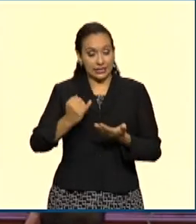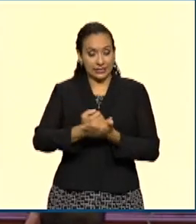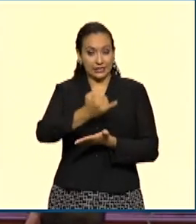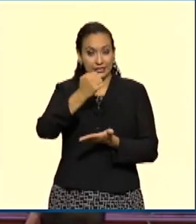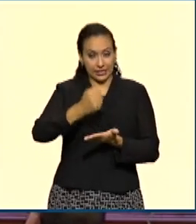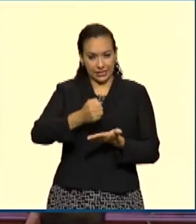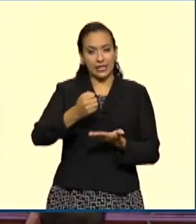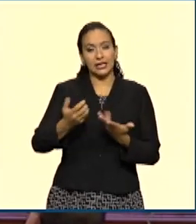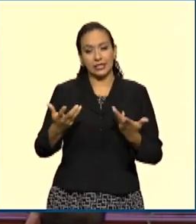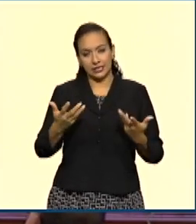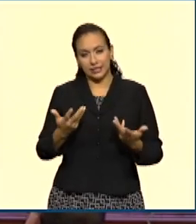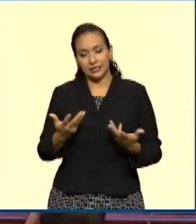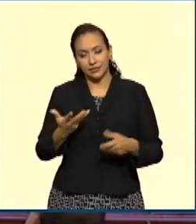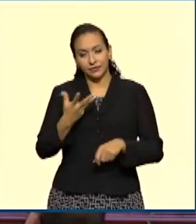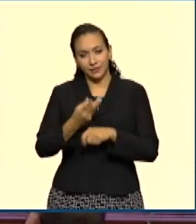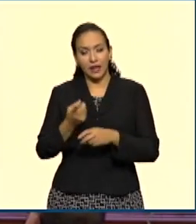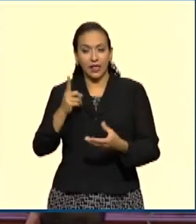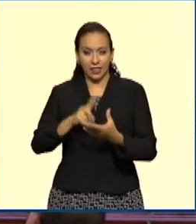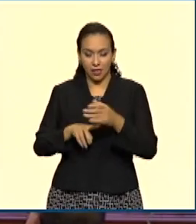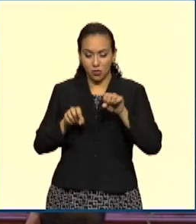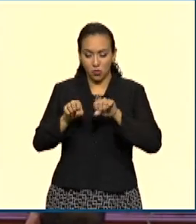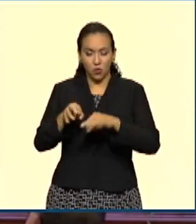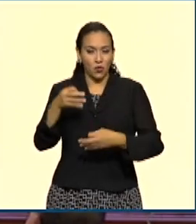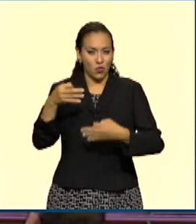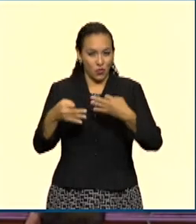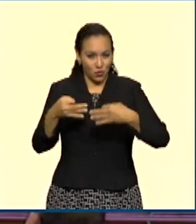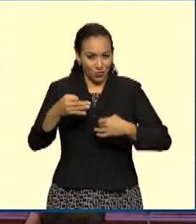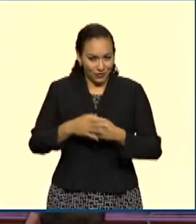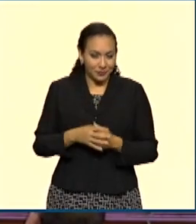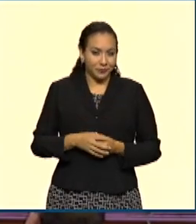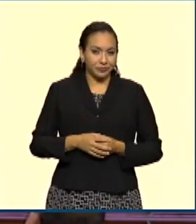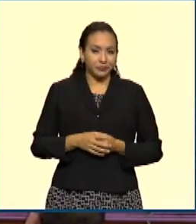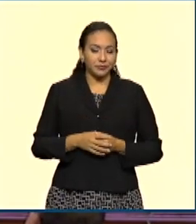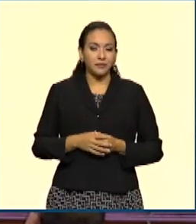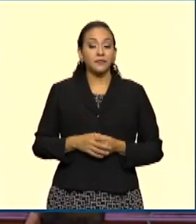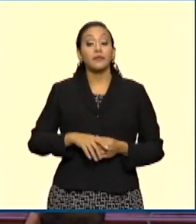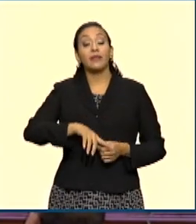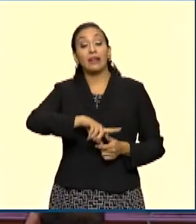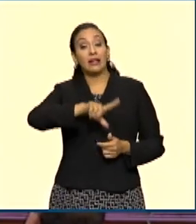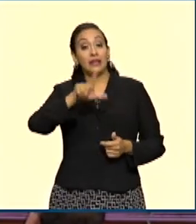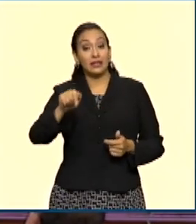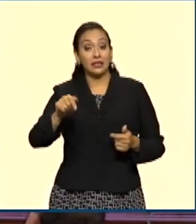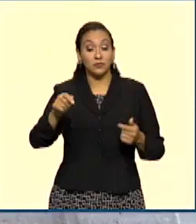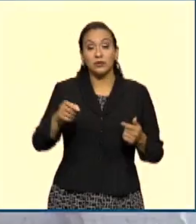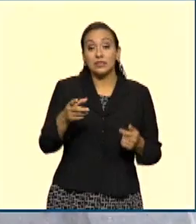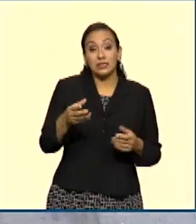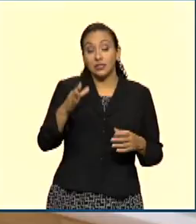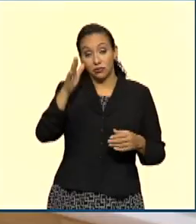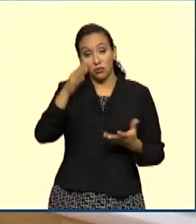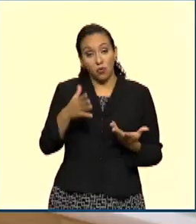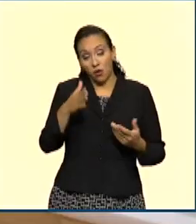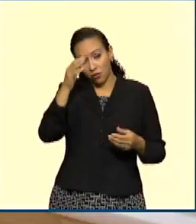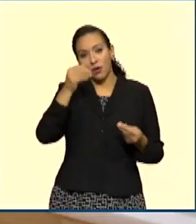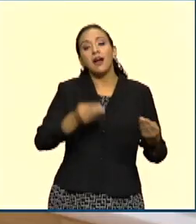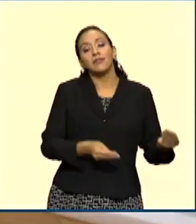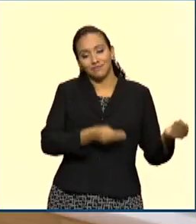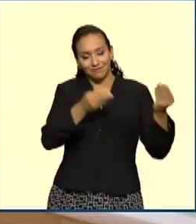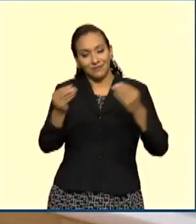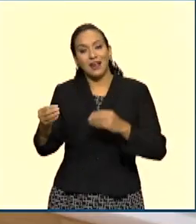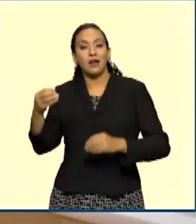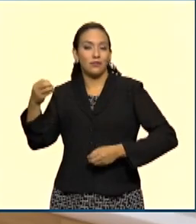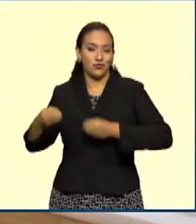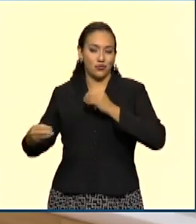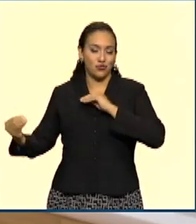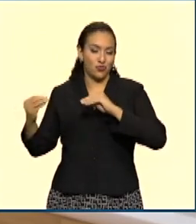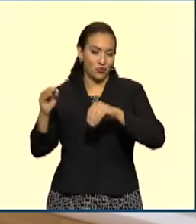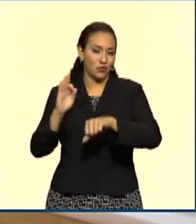esas resoluciones de los juzgados o tribunales locales que llegan al juicio de amparo. En otros temas,